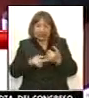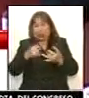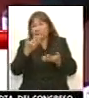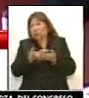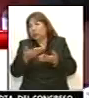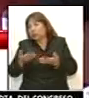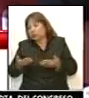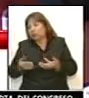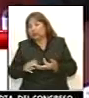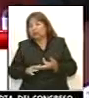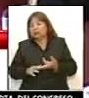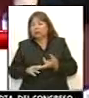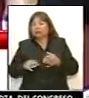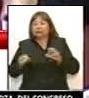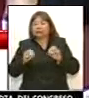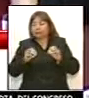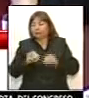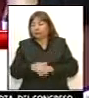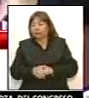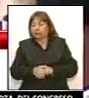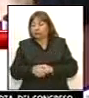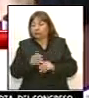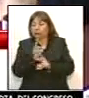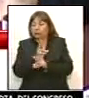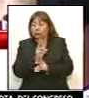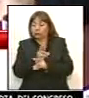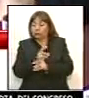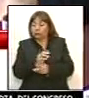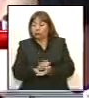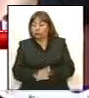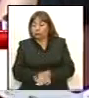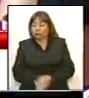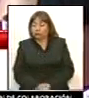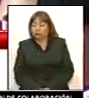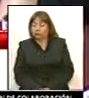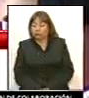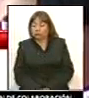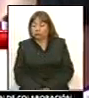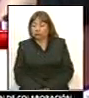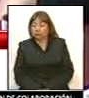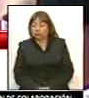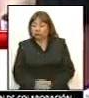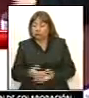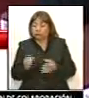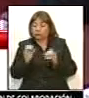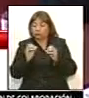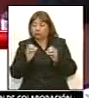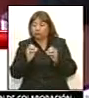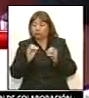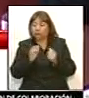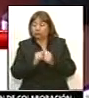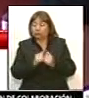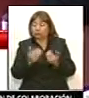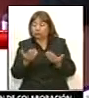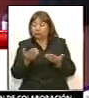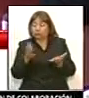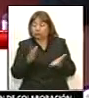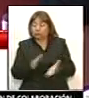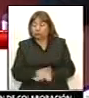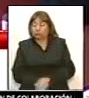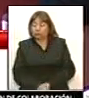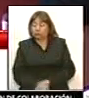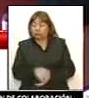elementos de situaciones delicadas, de pauperización en las zonas donde están